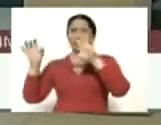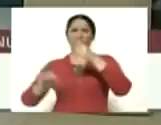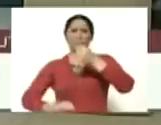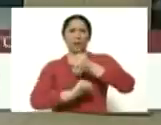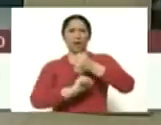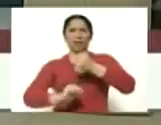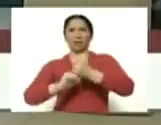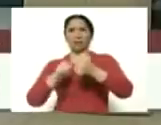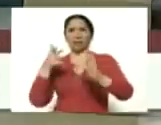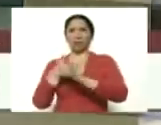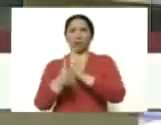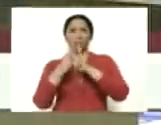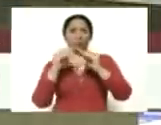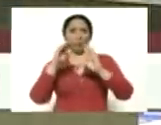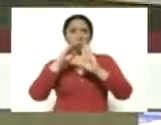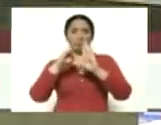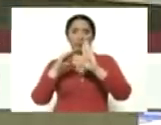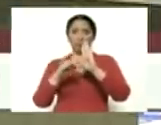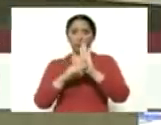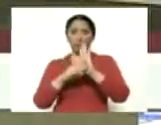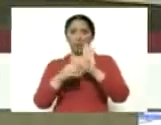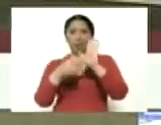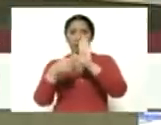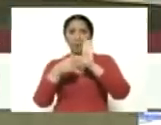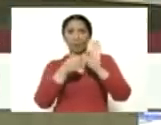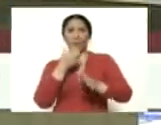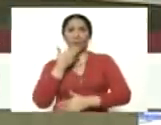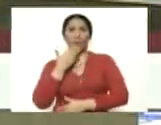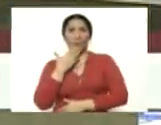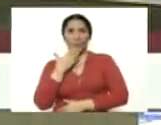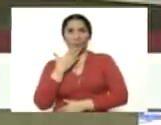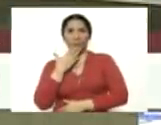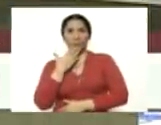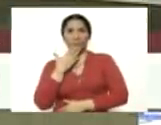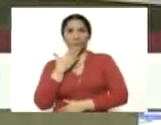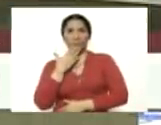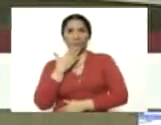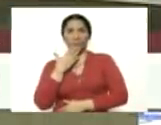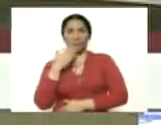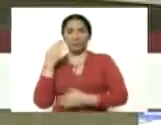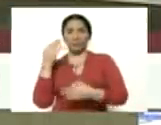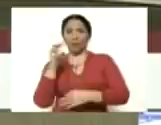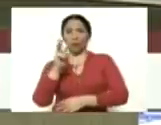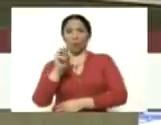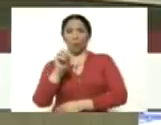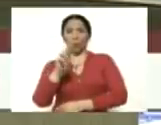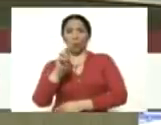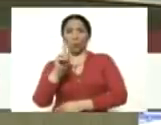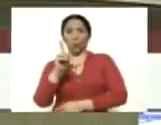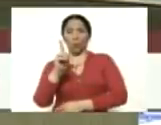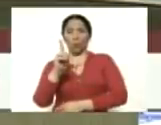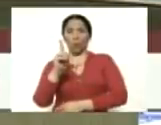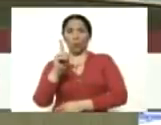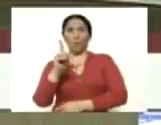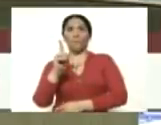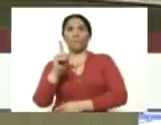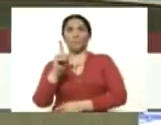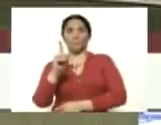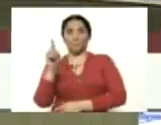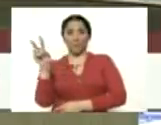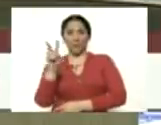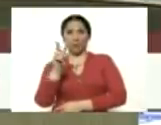todos estos parámetros. Para ponerles un ejemplo, en el caso de la página Worldometer, Venezuela se